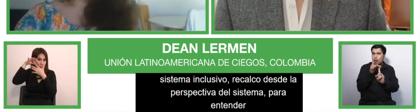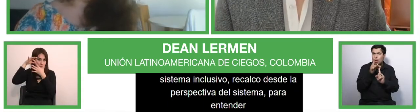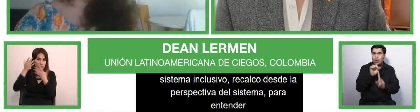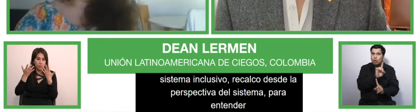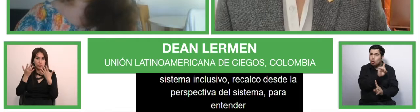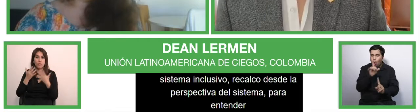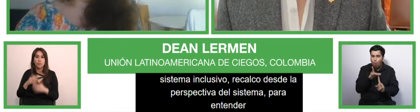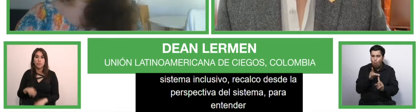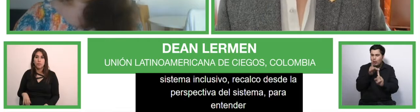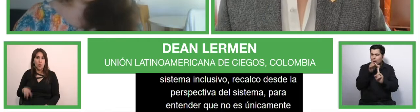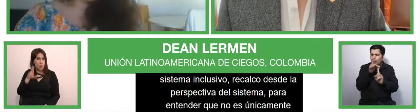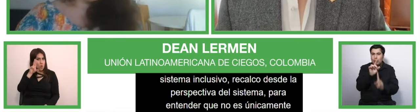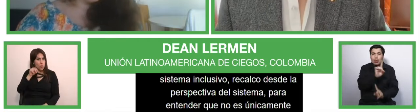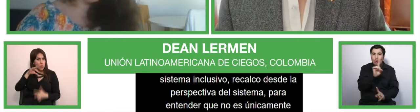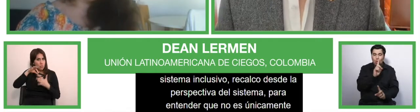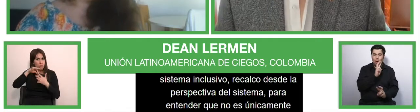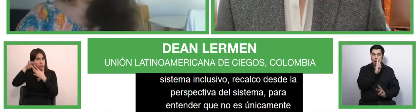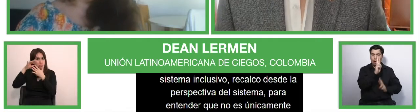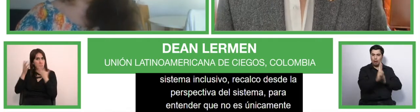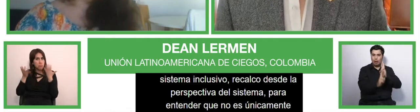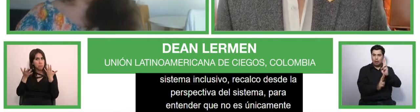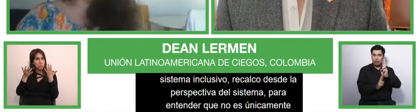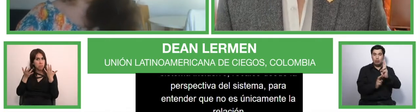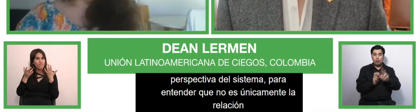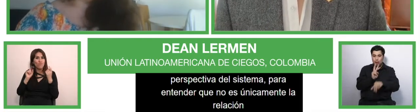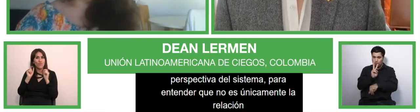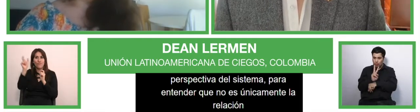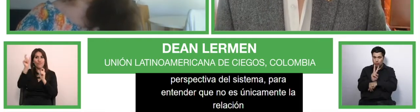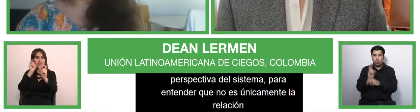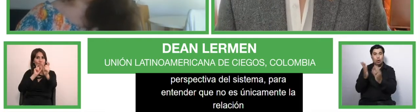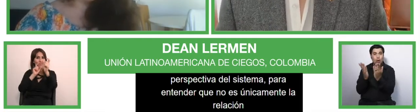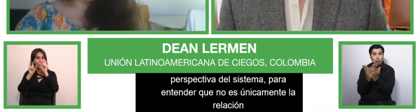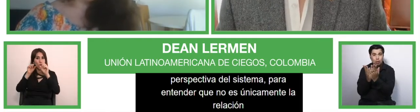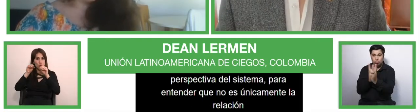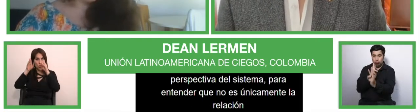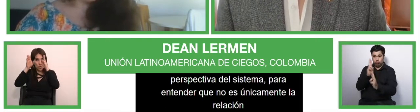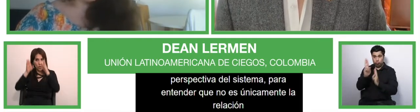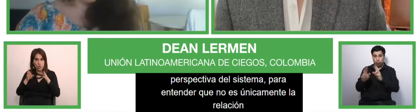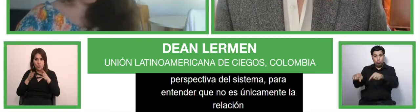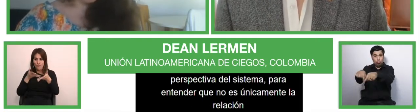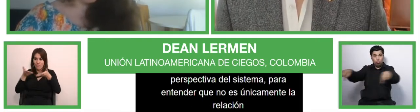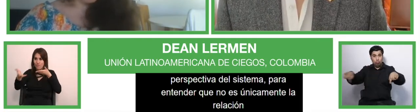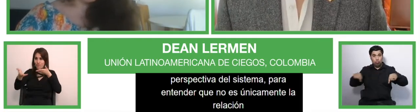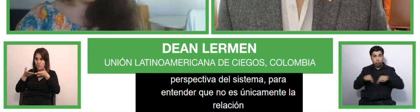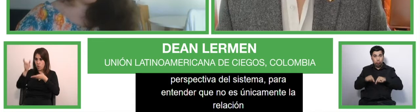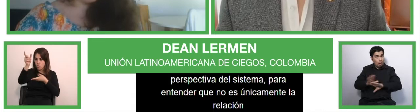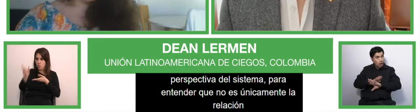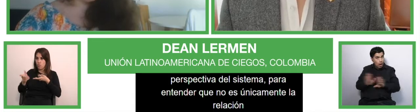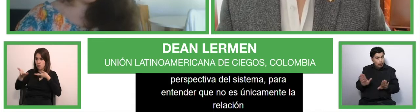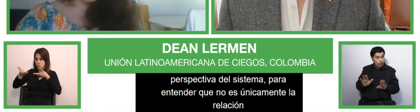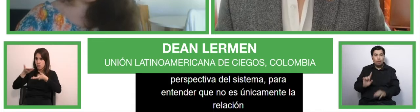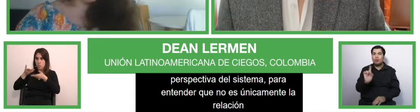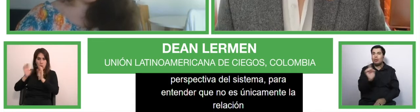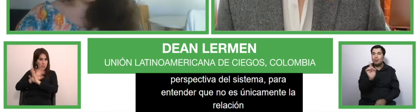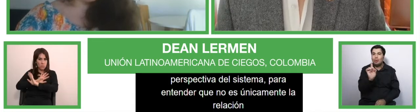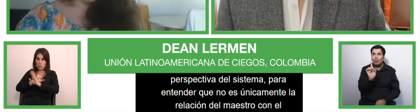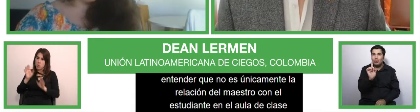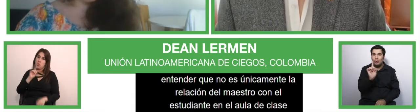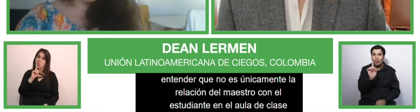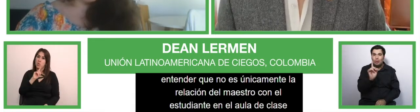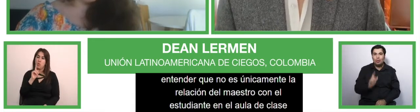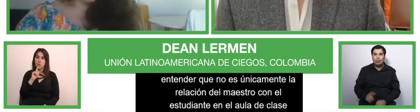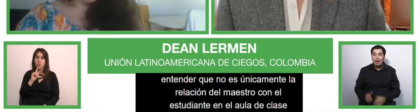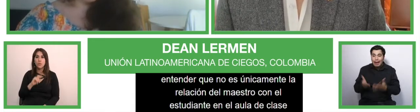no es únicamente la relación del maestro con el estudiante en el aula de clase a lo que debemos remitir la